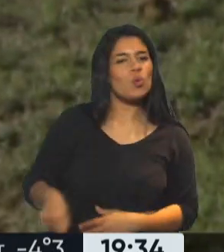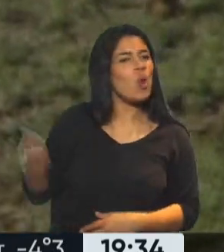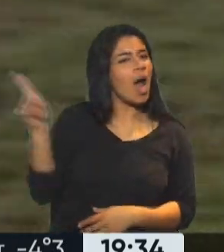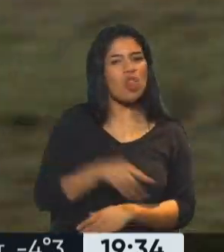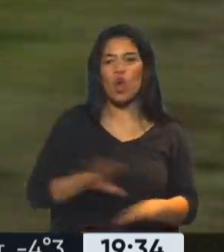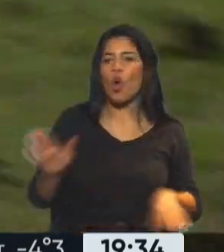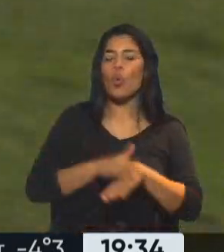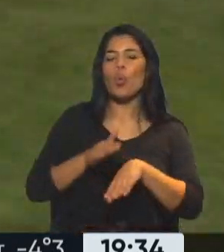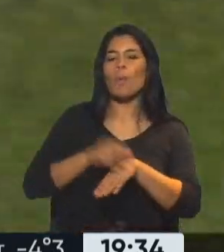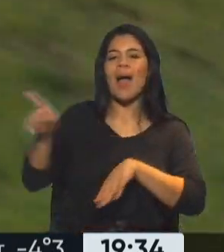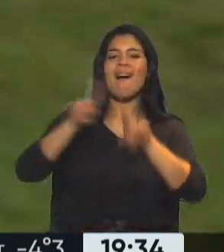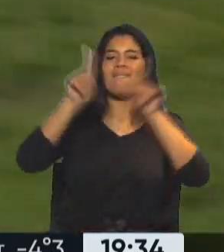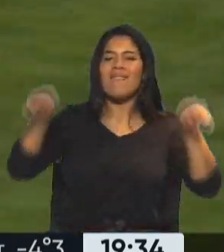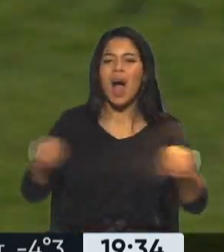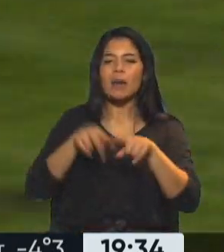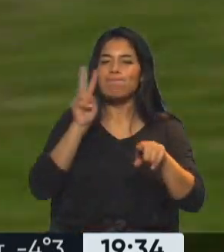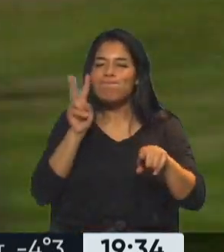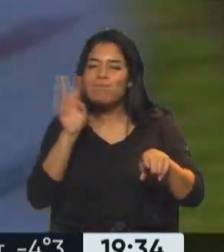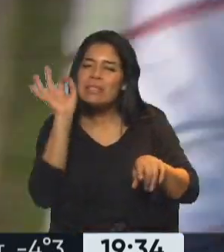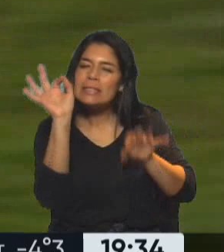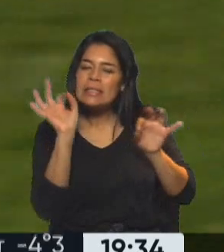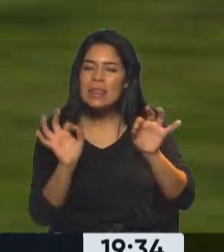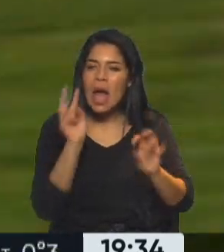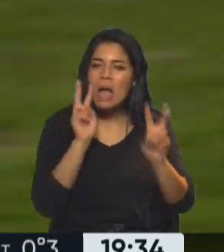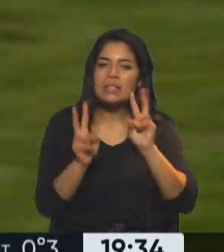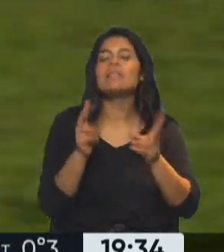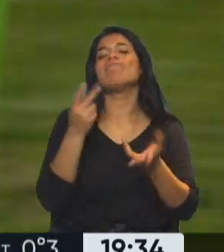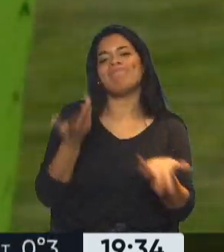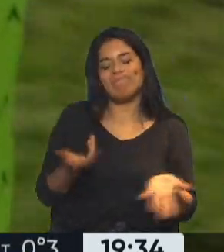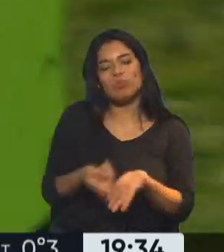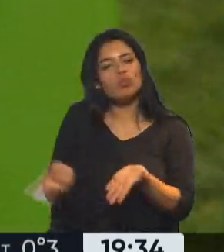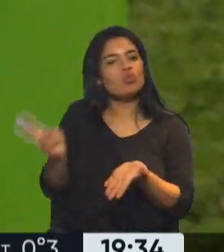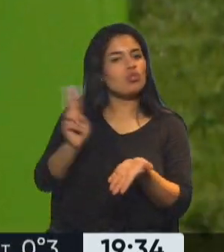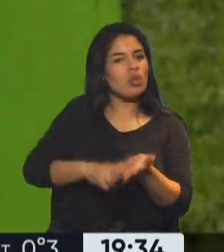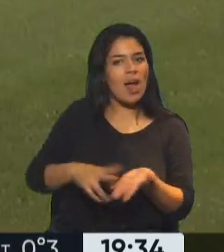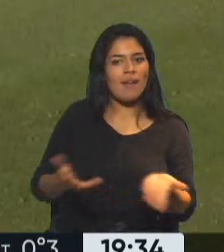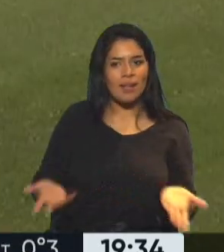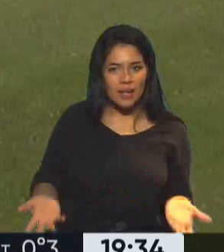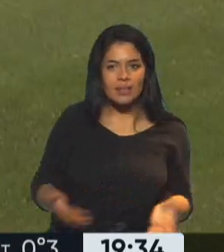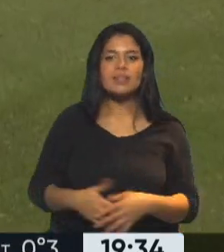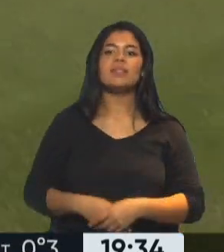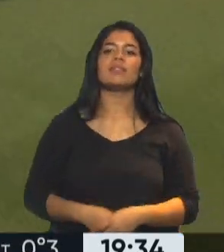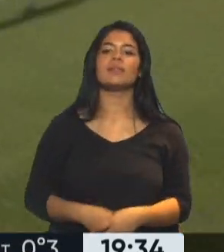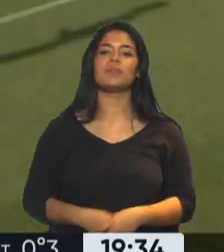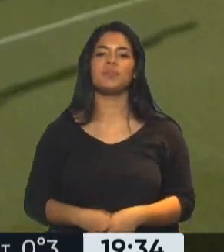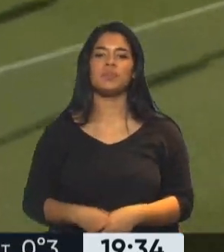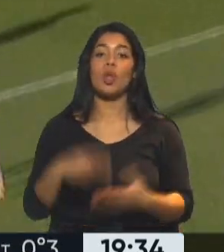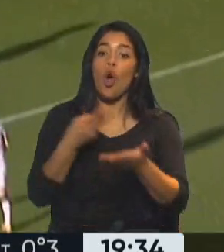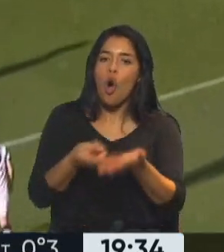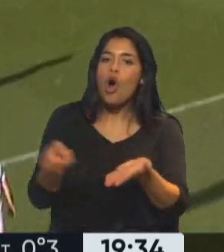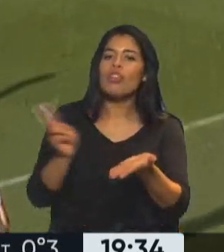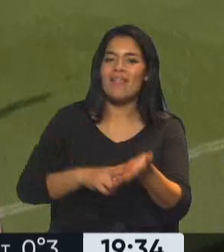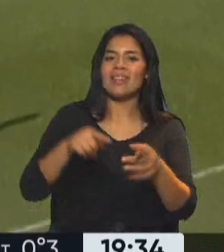por el VAR. Por eso, nuevamente, sale desde su propia